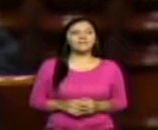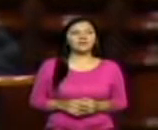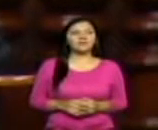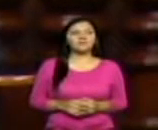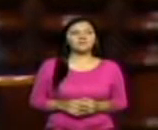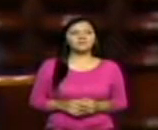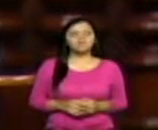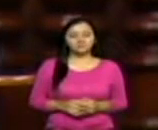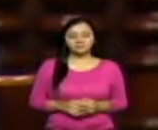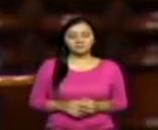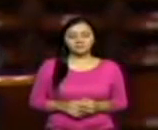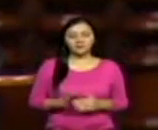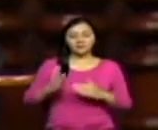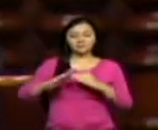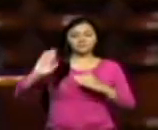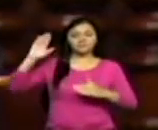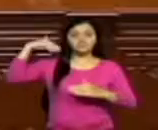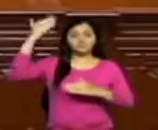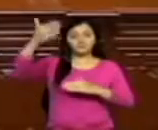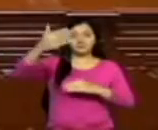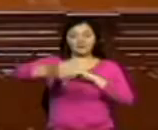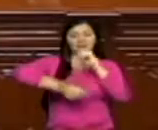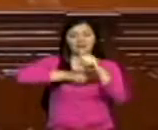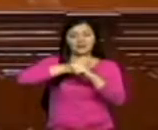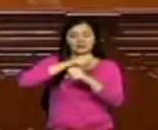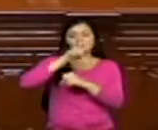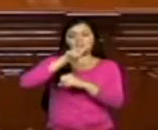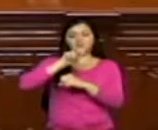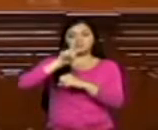En el año 2021,